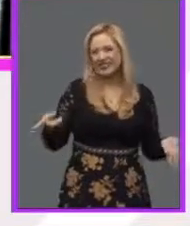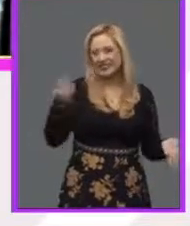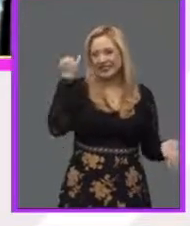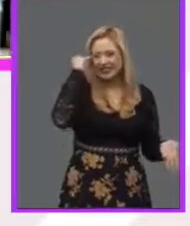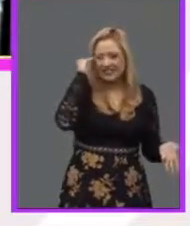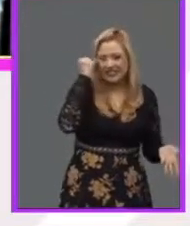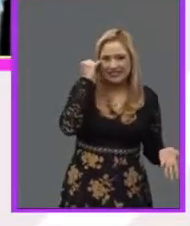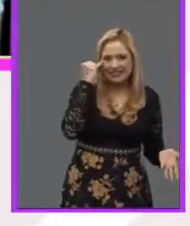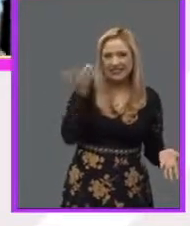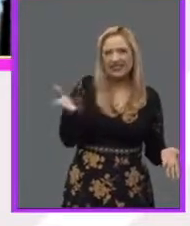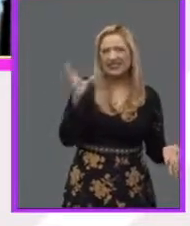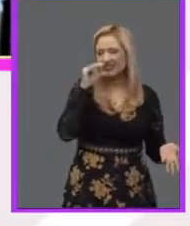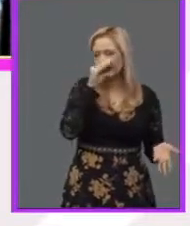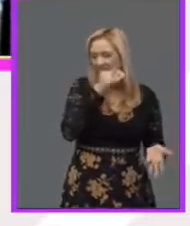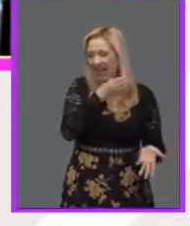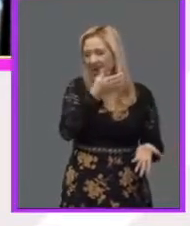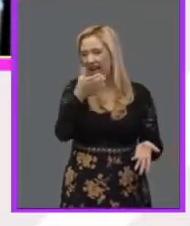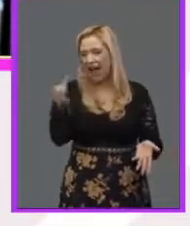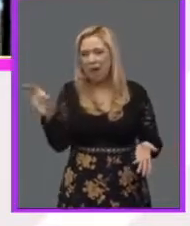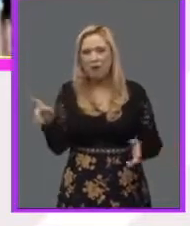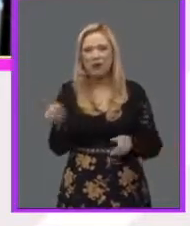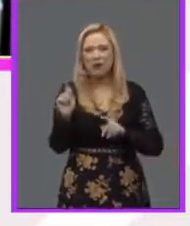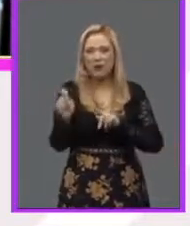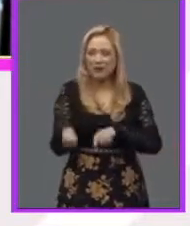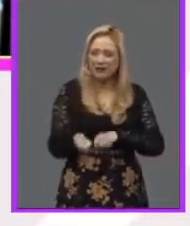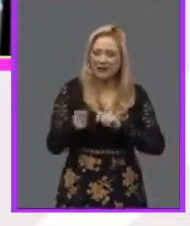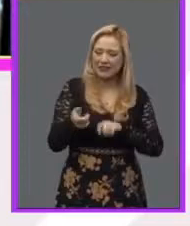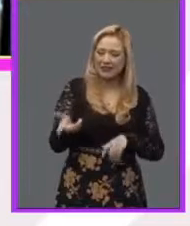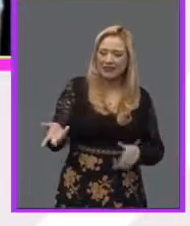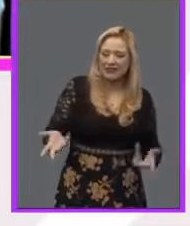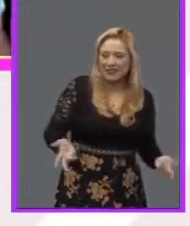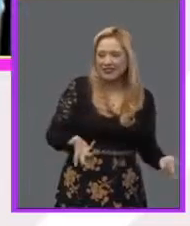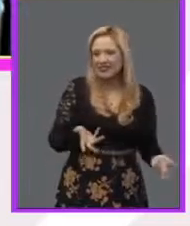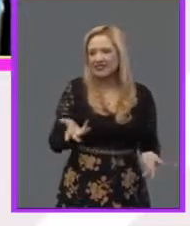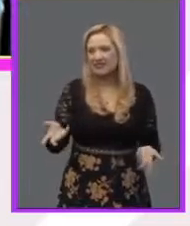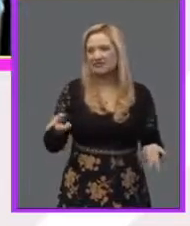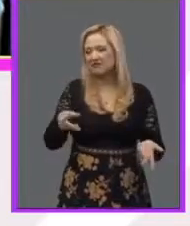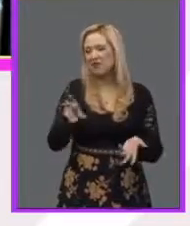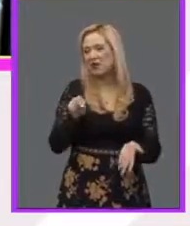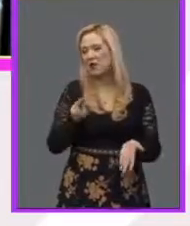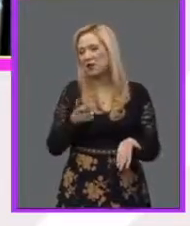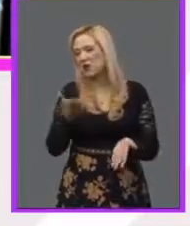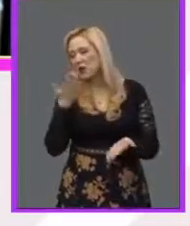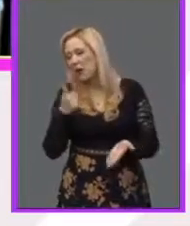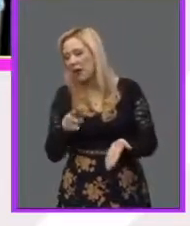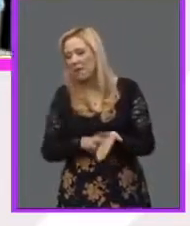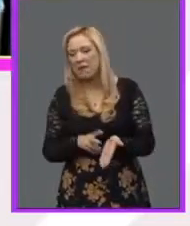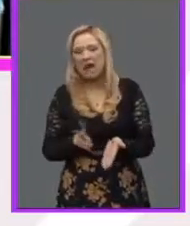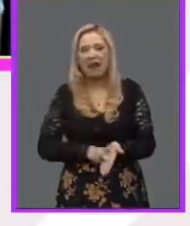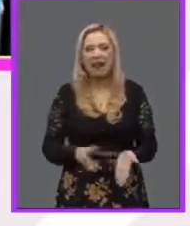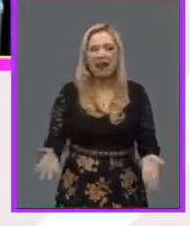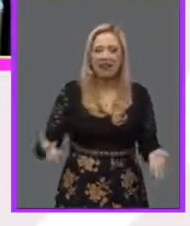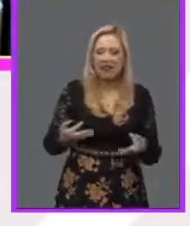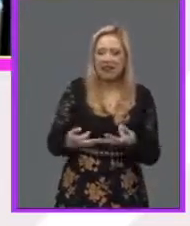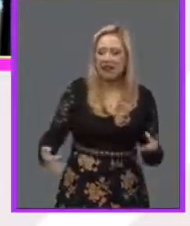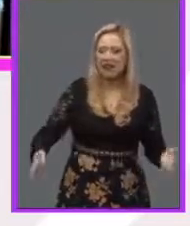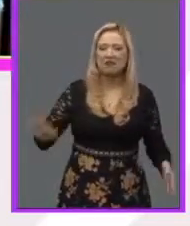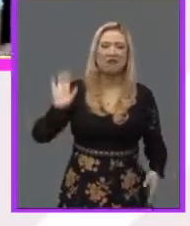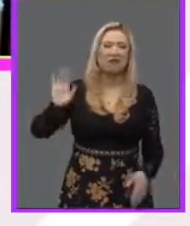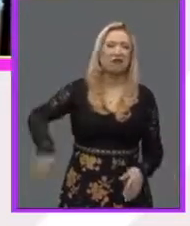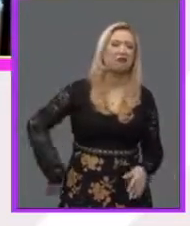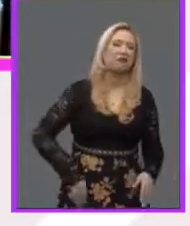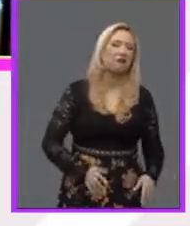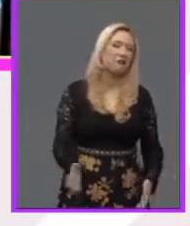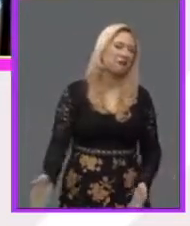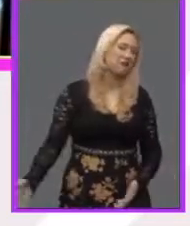personas indígenas, afro, campesinos, que pues su suelo es ocioso, no vale nada, no hay nada, nada se pierde